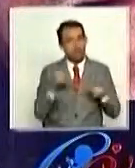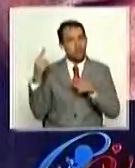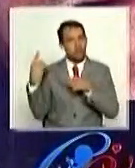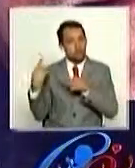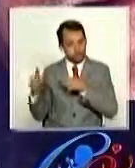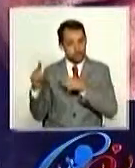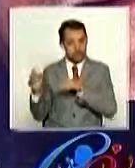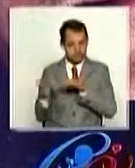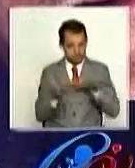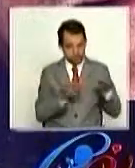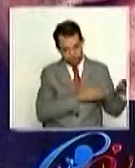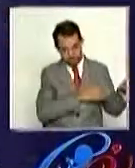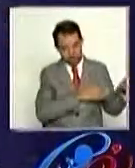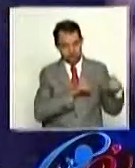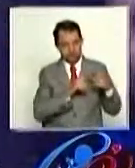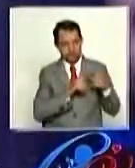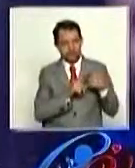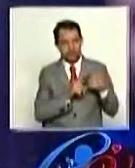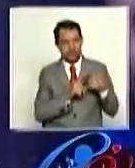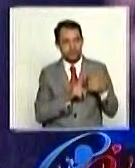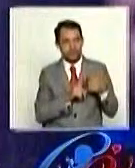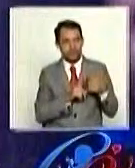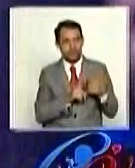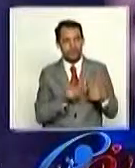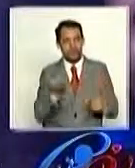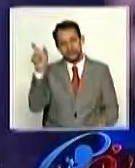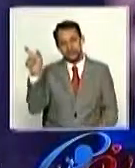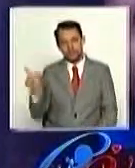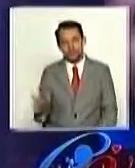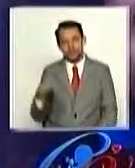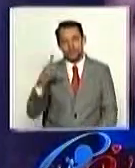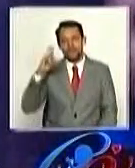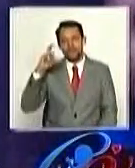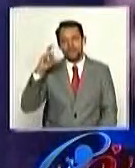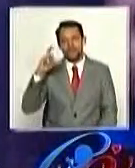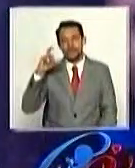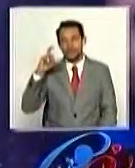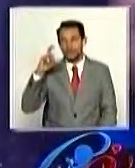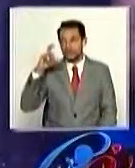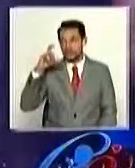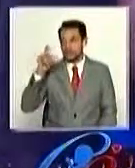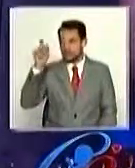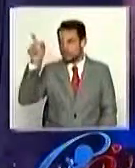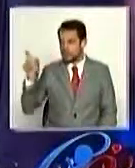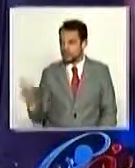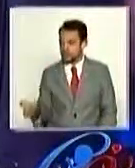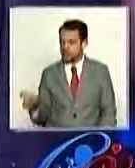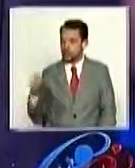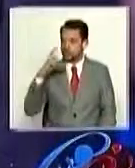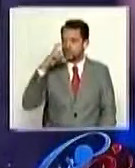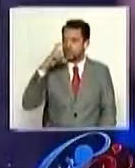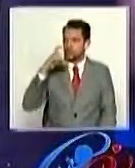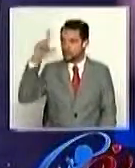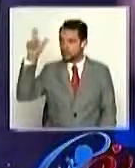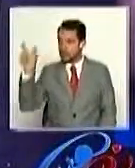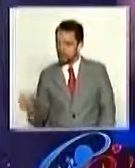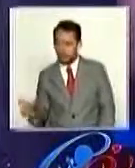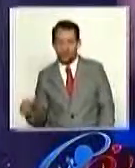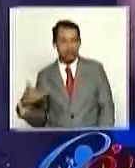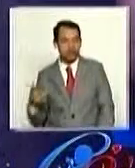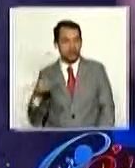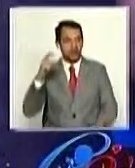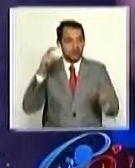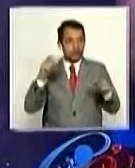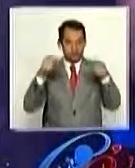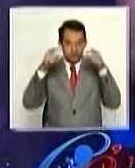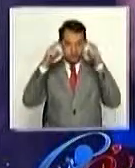clínicos. Ok. Esta es la vemos foto. Ya el paciente feliz y sonriente, no quería devolvernos las gafas porque las